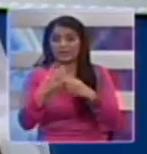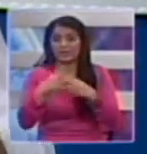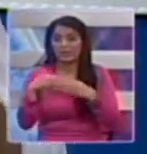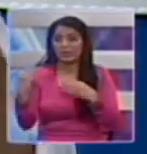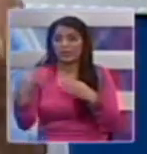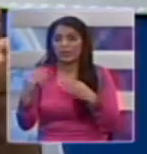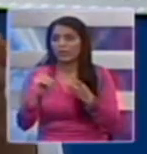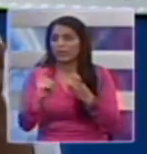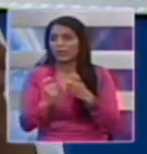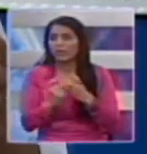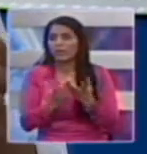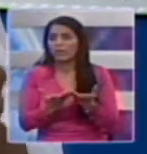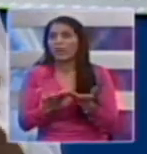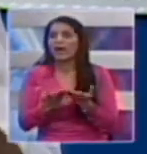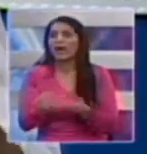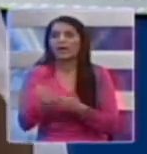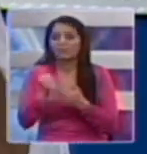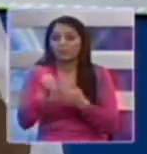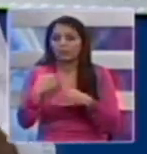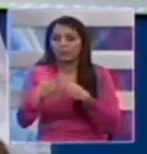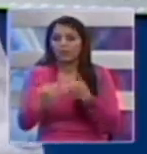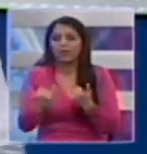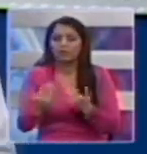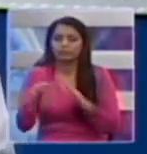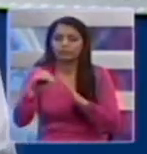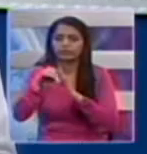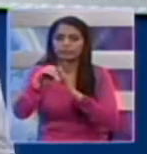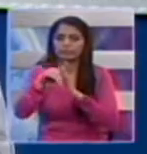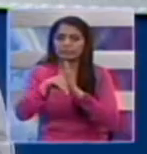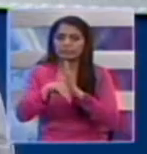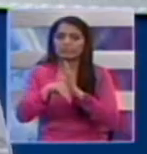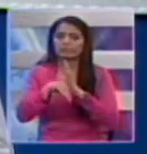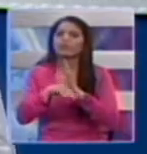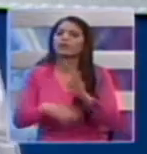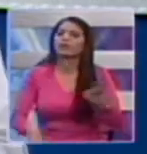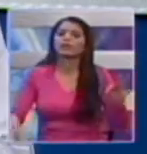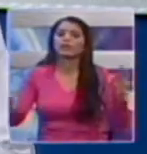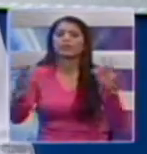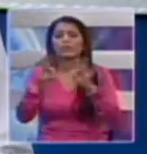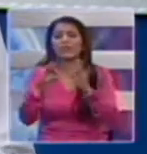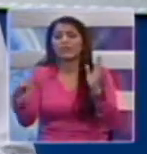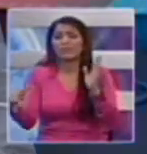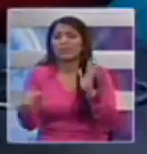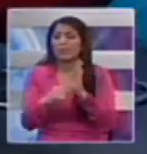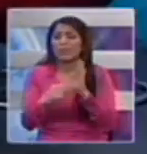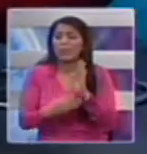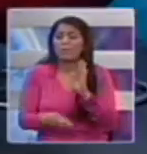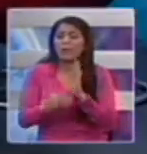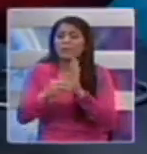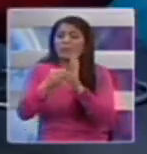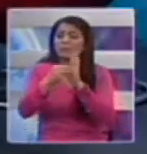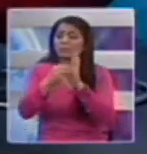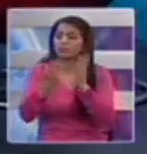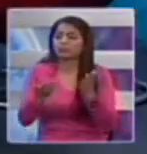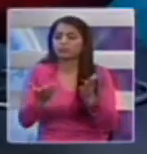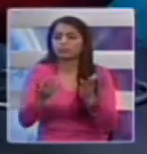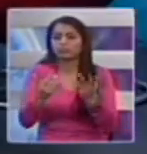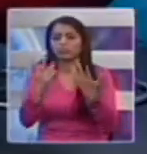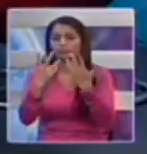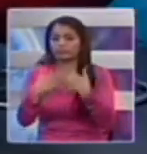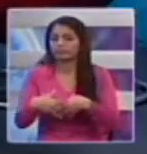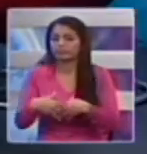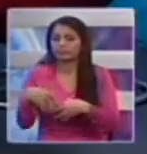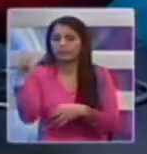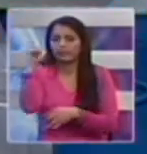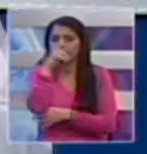impuestos, salvaguardas, esa oportunidad de mejorar esa calidad de vida se nos ha alejado. ¿Plantea entonces bajar las salvaguardas?